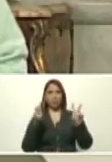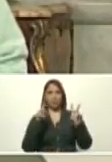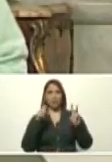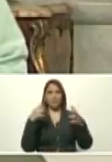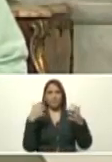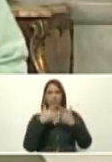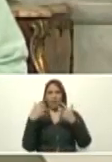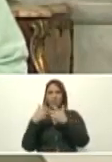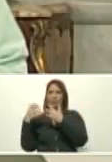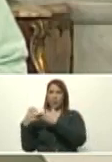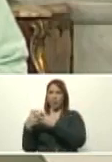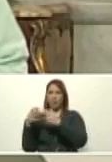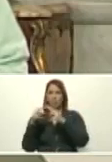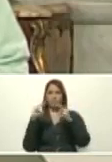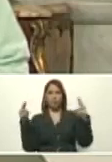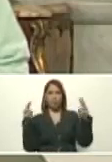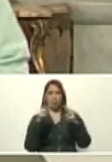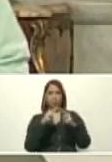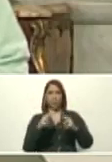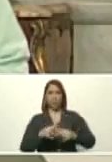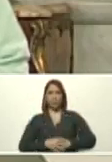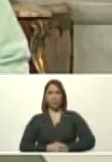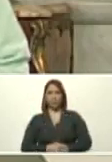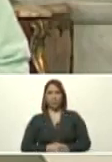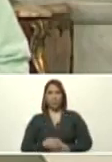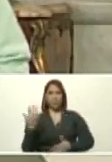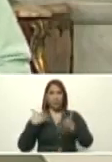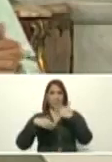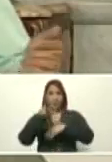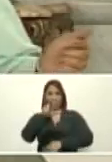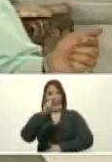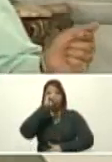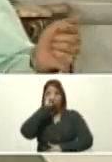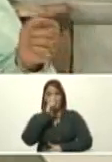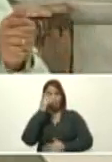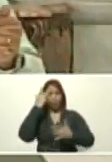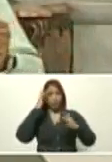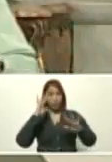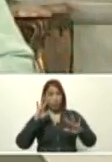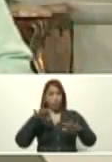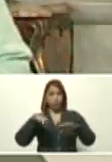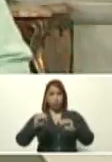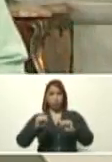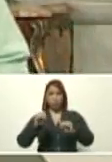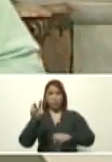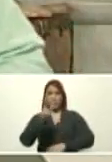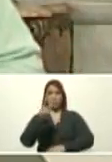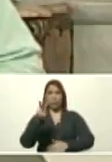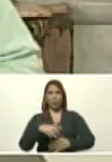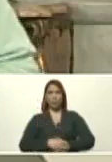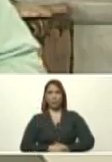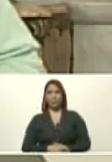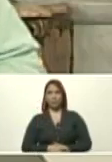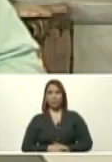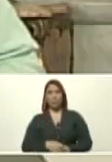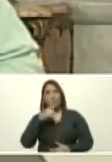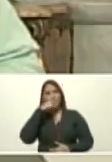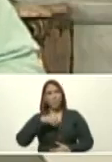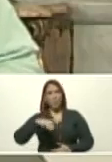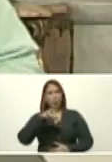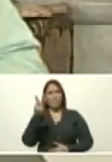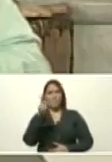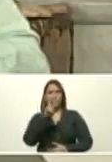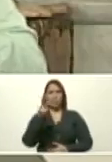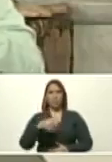de los Puentes. Hace 3 años se pretendió invadir a Venezuela y el pueblo de